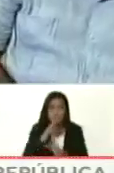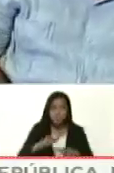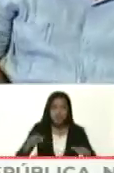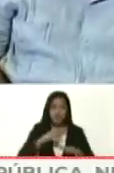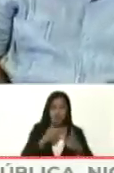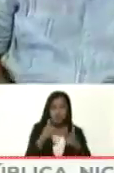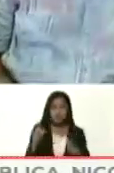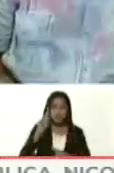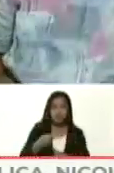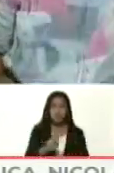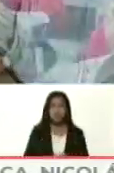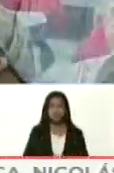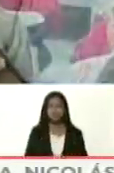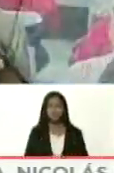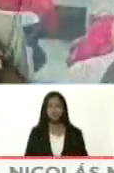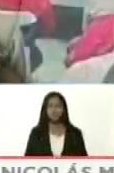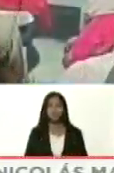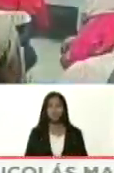la libertad.